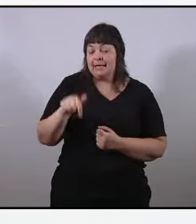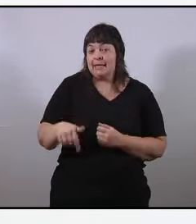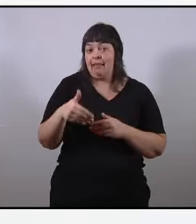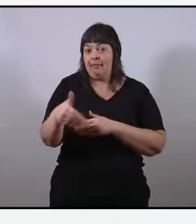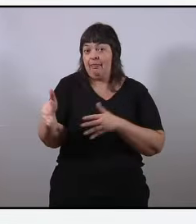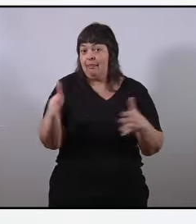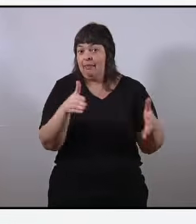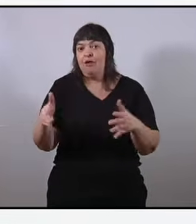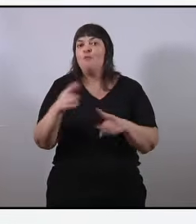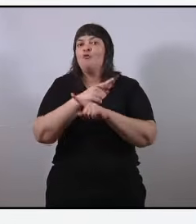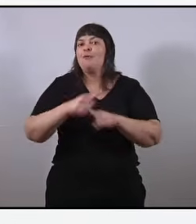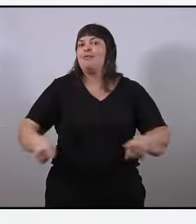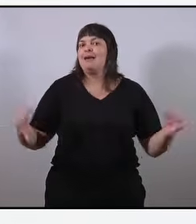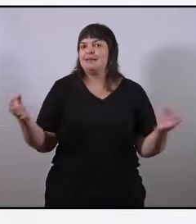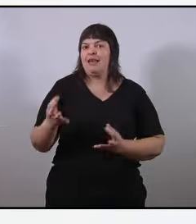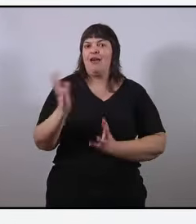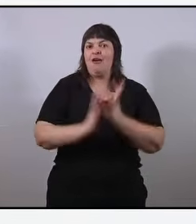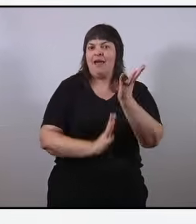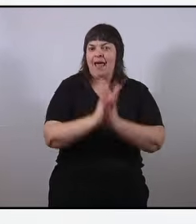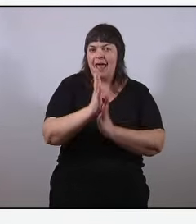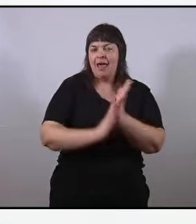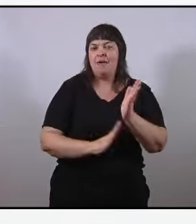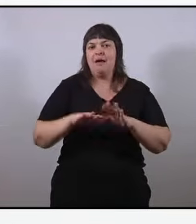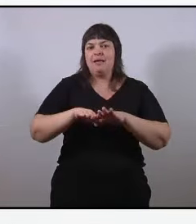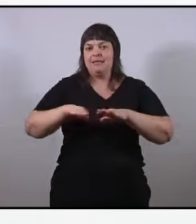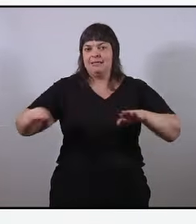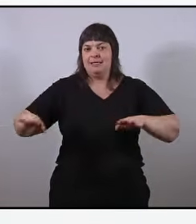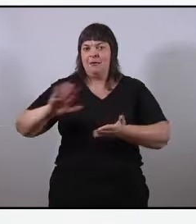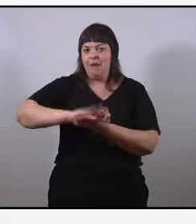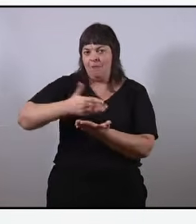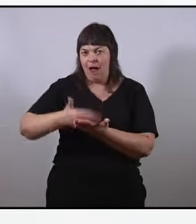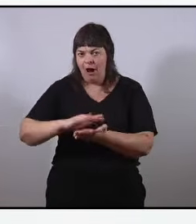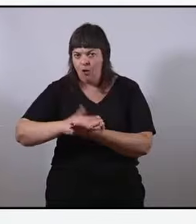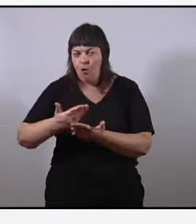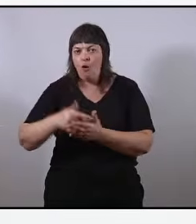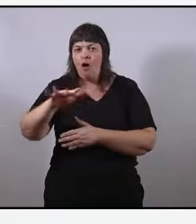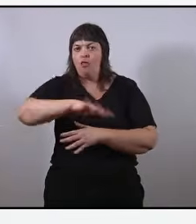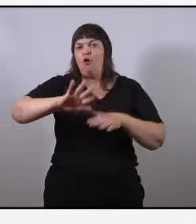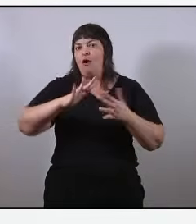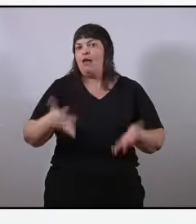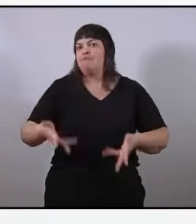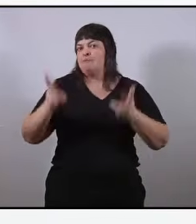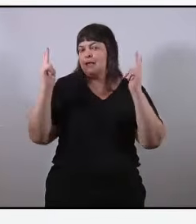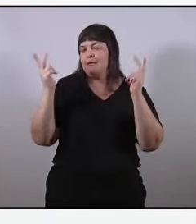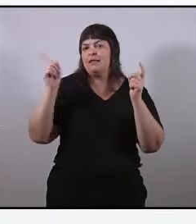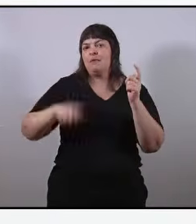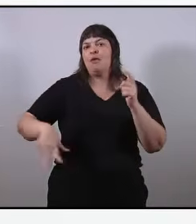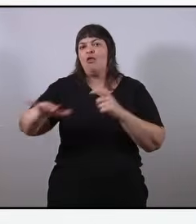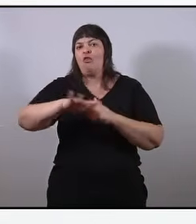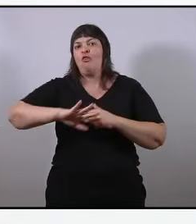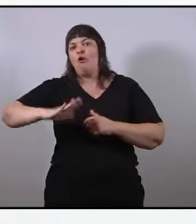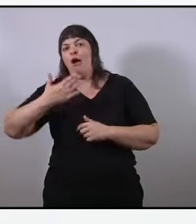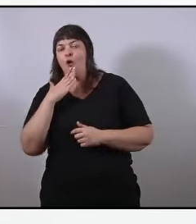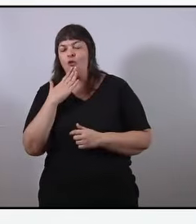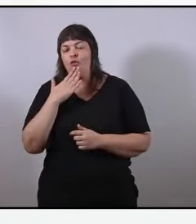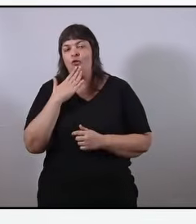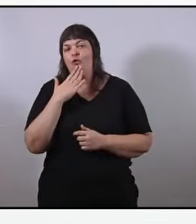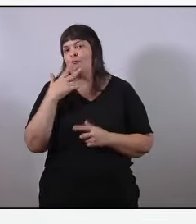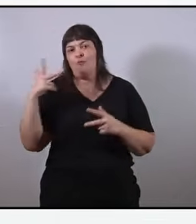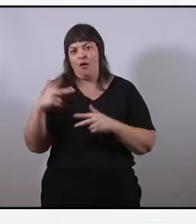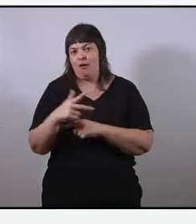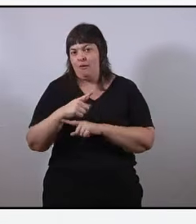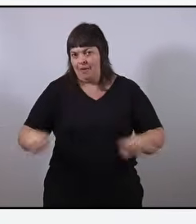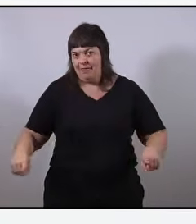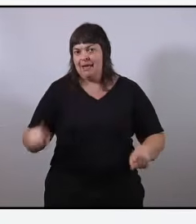quedan prohibidas las quemas, las barbacoas y hogueras en espacios abiertos y también en zonas recreativas, así como